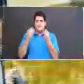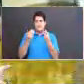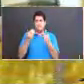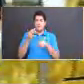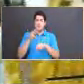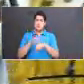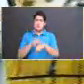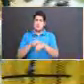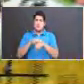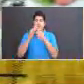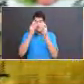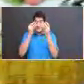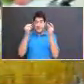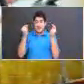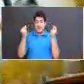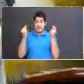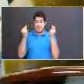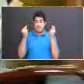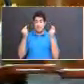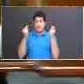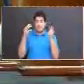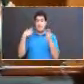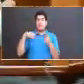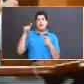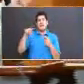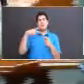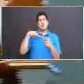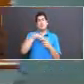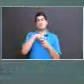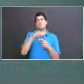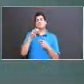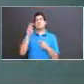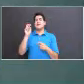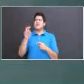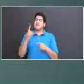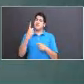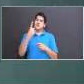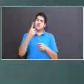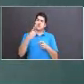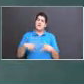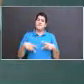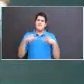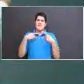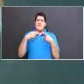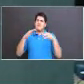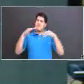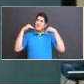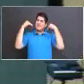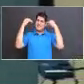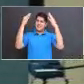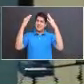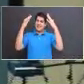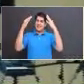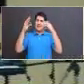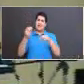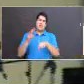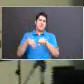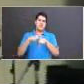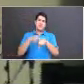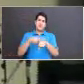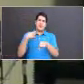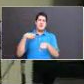dé, tenemos que llevar una vida sobrenatural y todos los días de alguna manera vivir algo sobrenatural para que